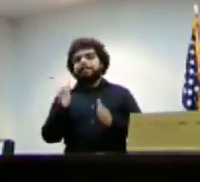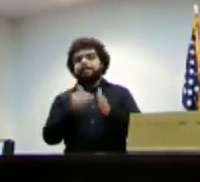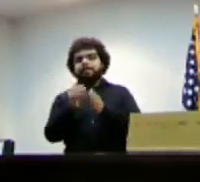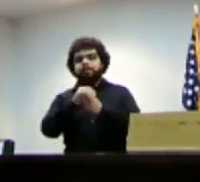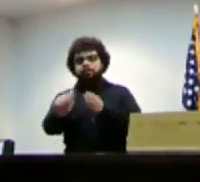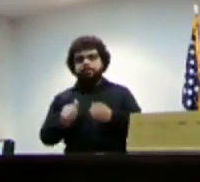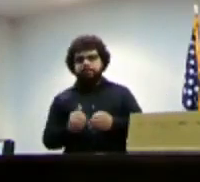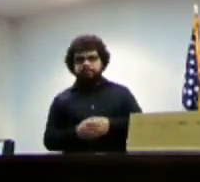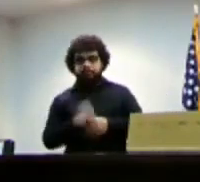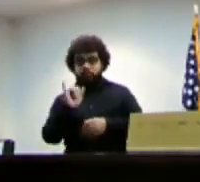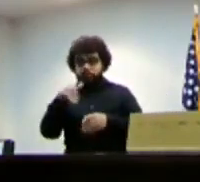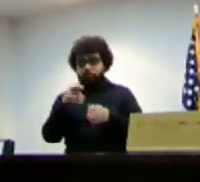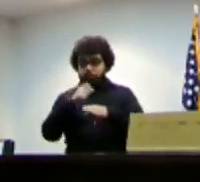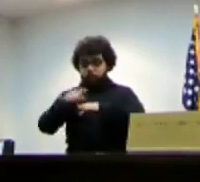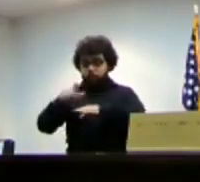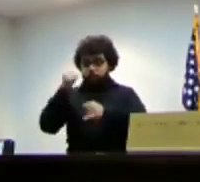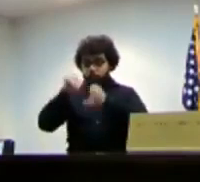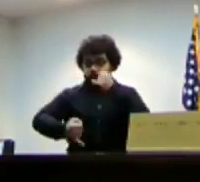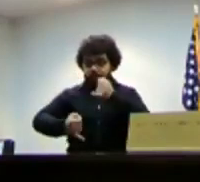hizo? Correcto.